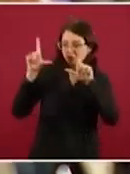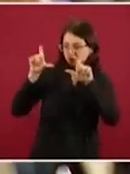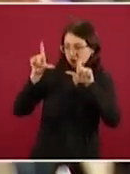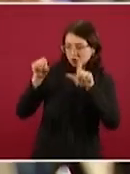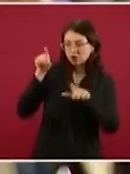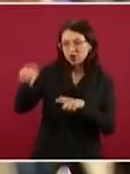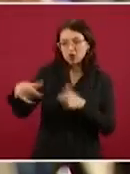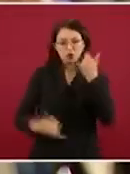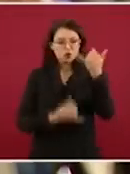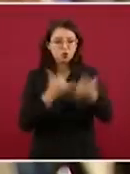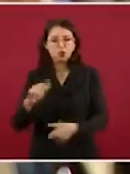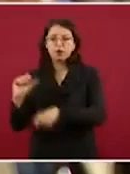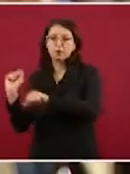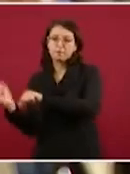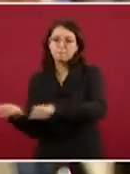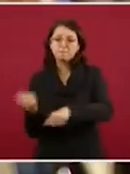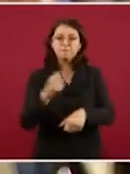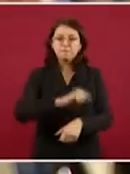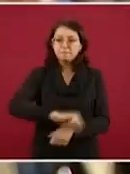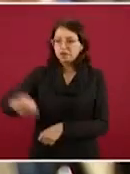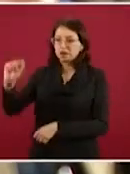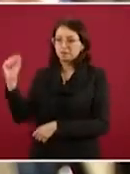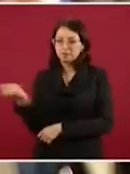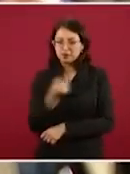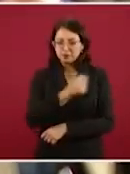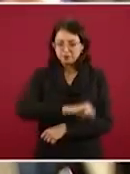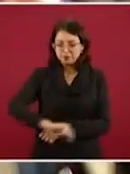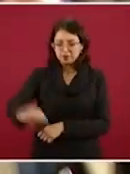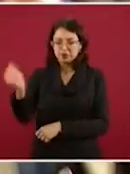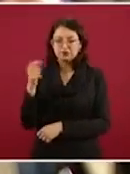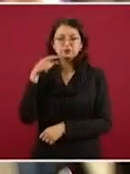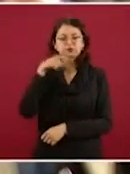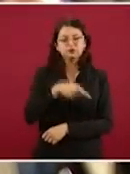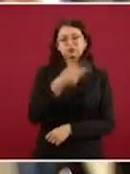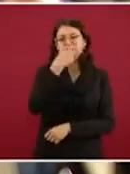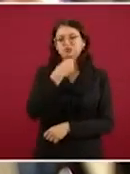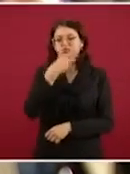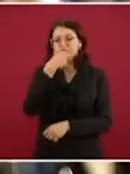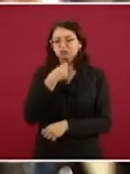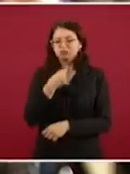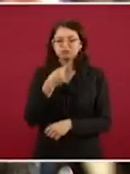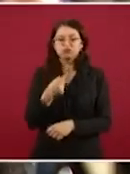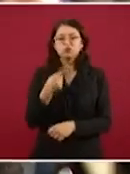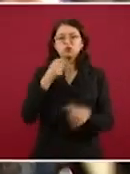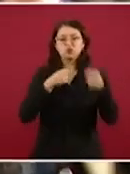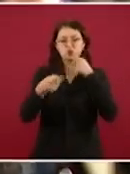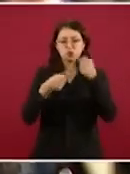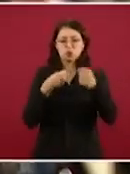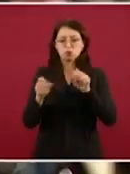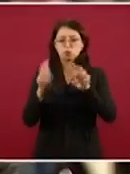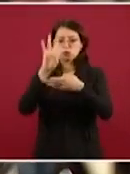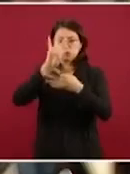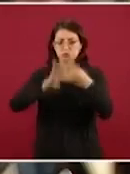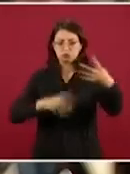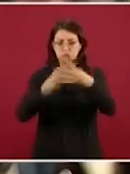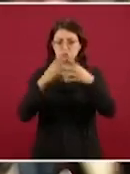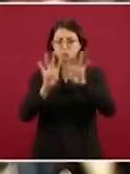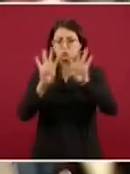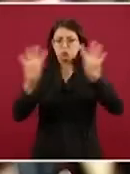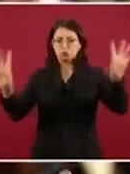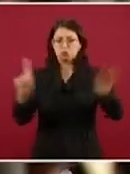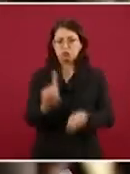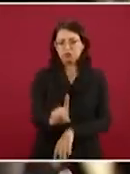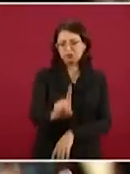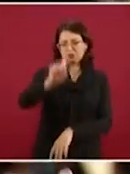mientras jugaba tenis. El reportero estaba fuera de las canchas y separado por el cerco de malla. Sin embargo, el